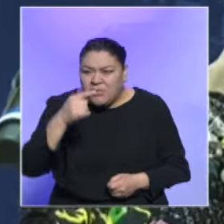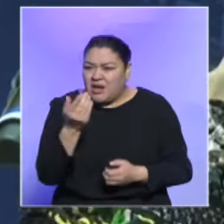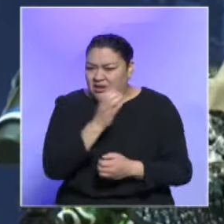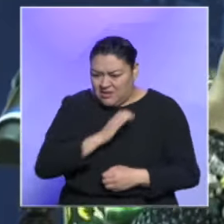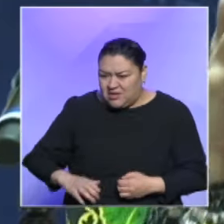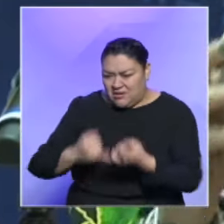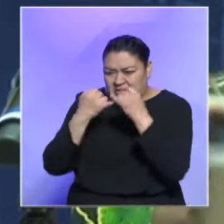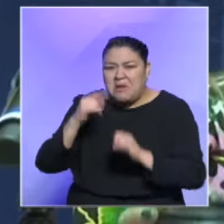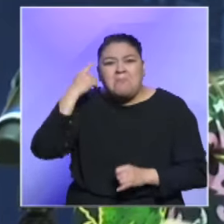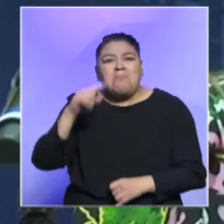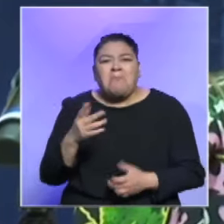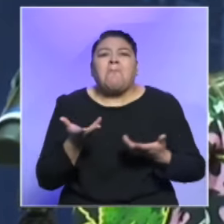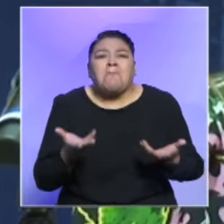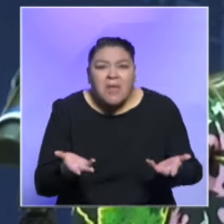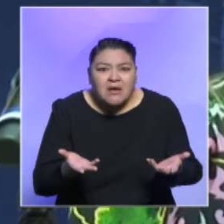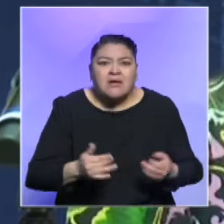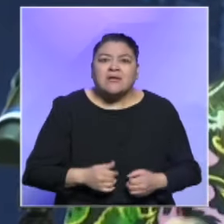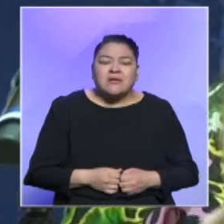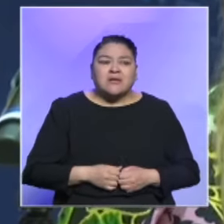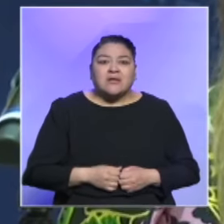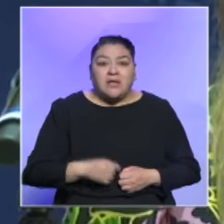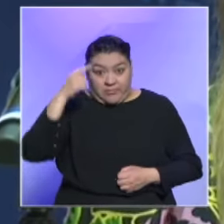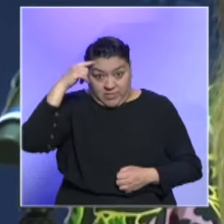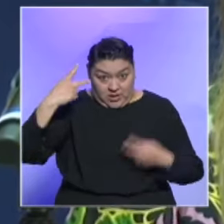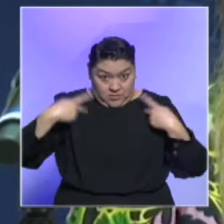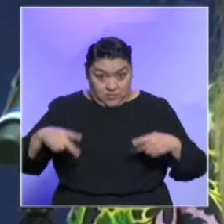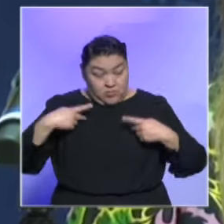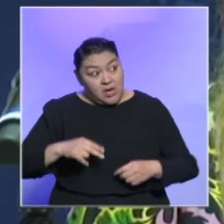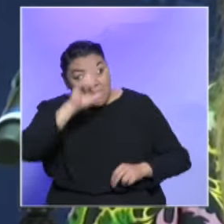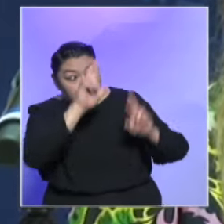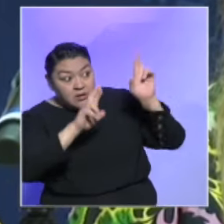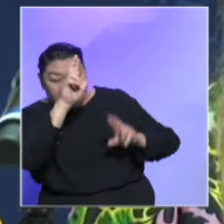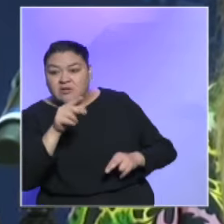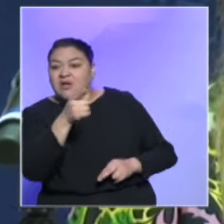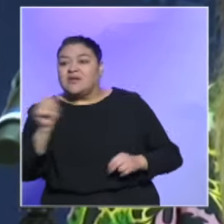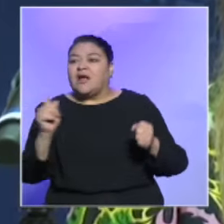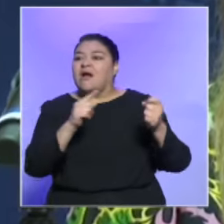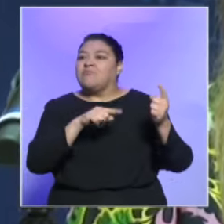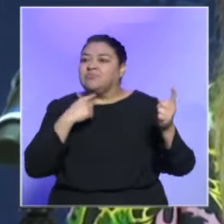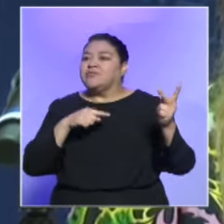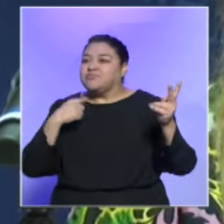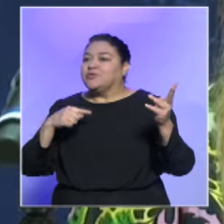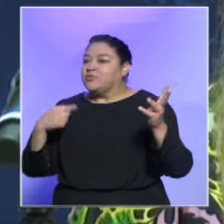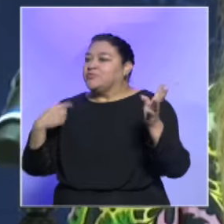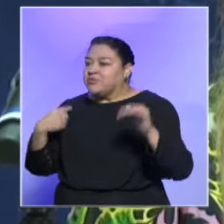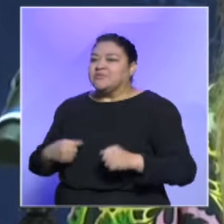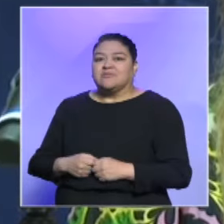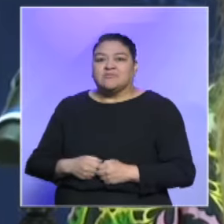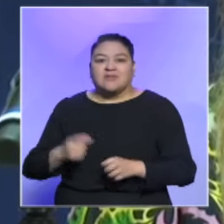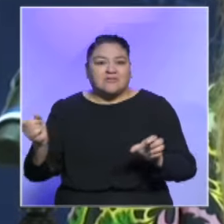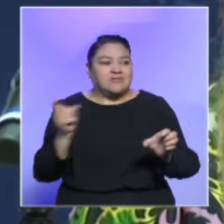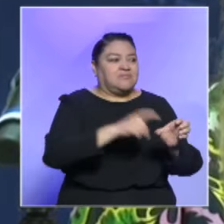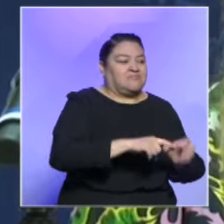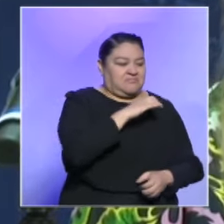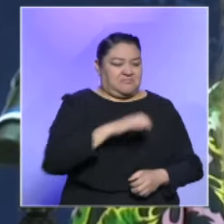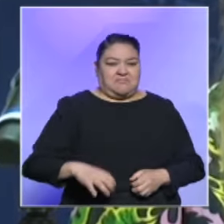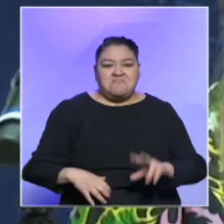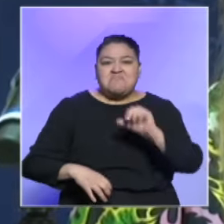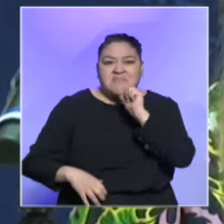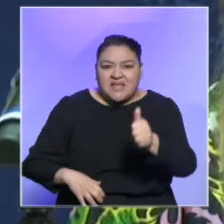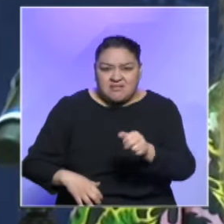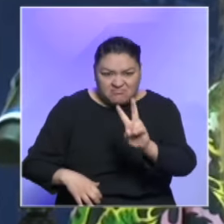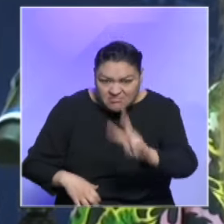servido las candidaturas independientes? ¿Para que haya más mexicanos que no, digamos, lleven la bandera de un partido al Congreso de la Unión? ¿De